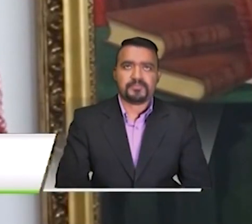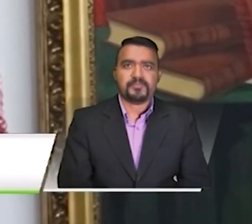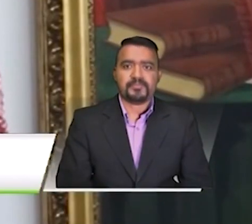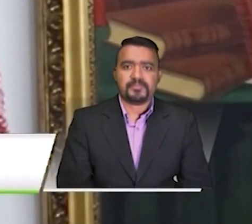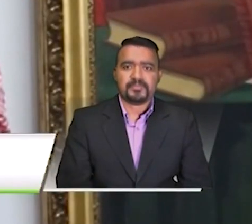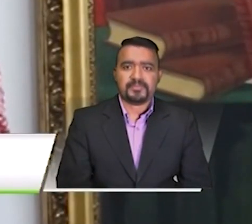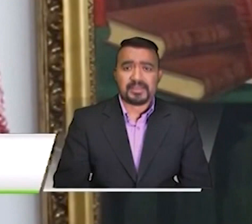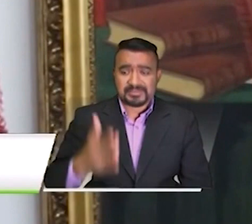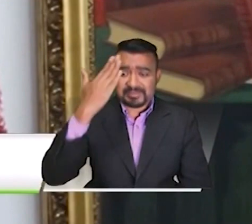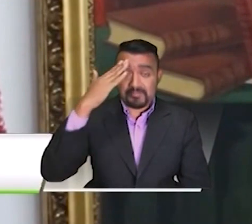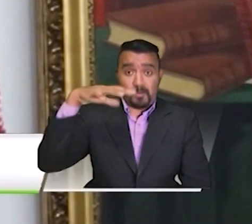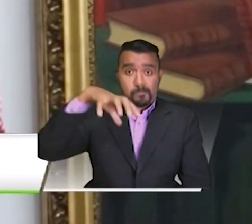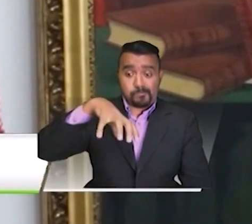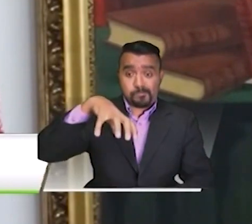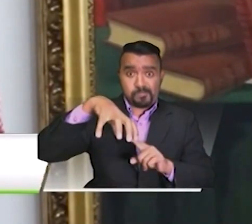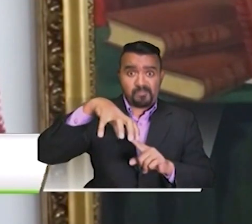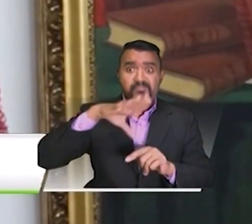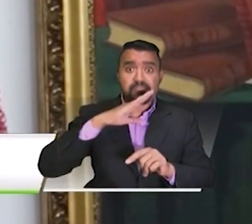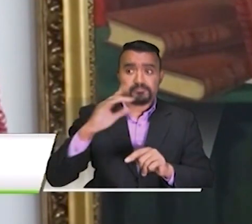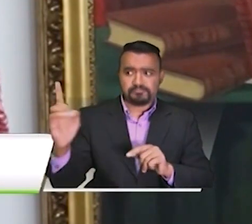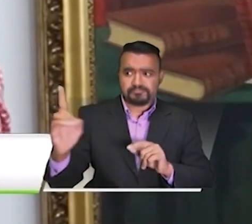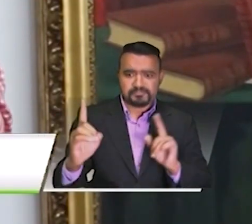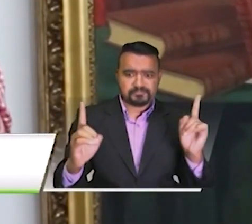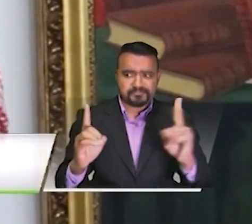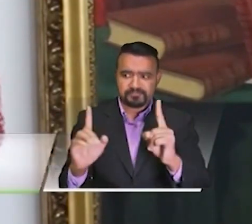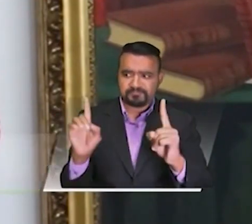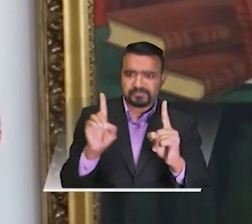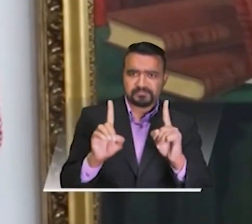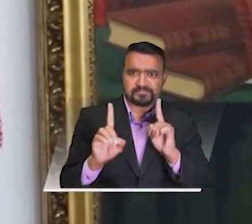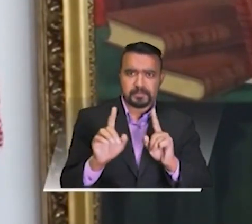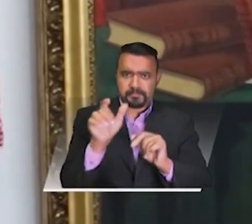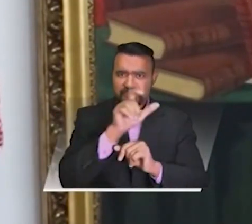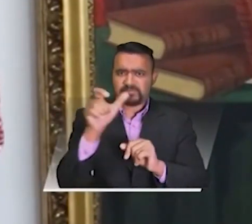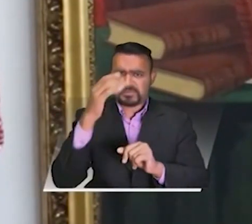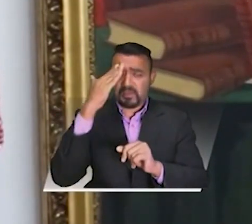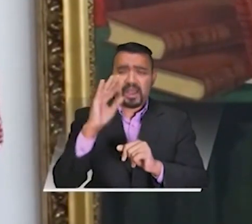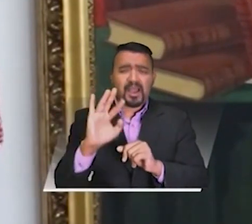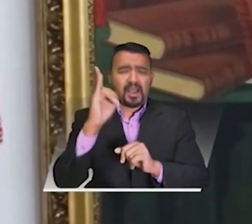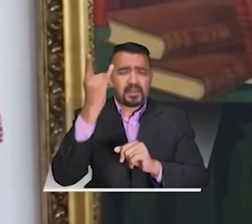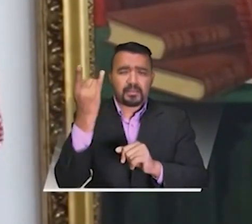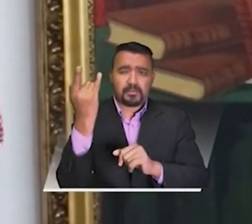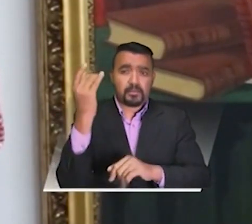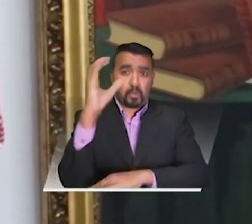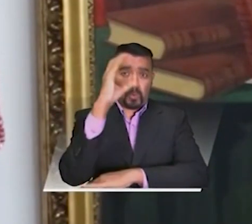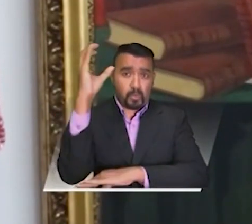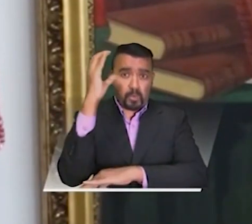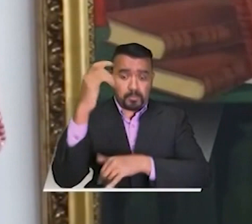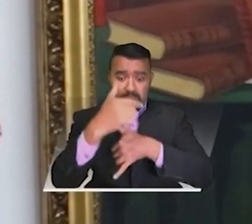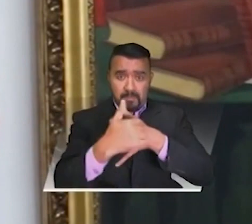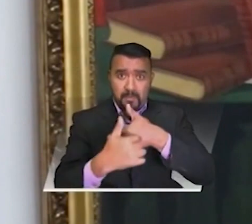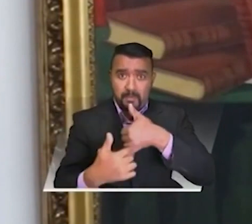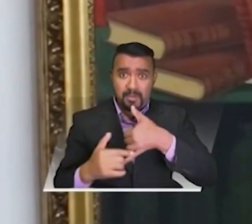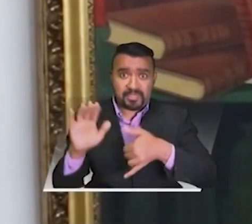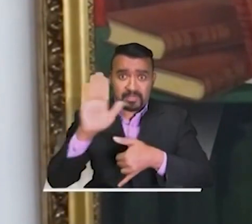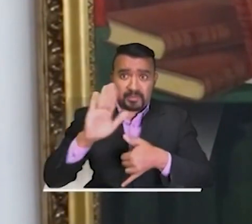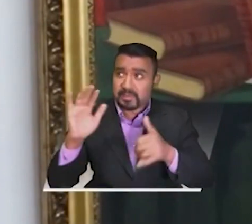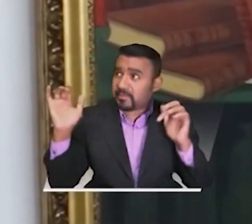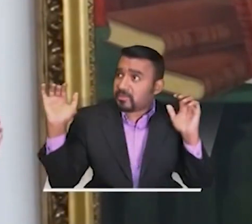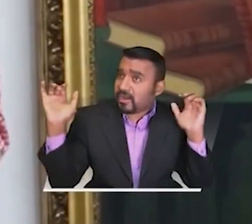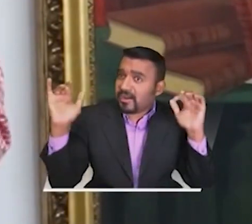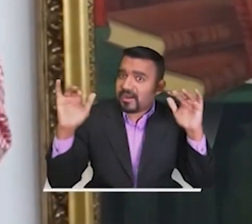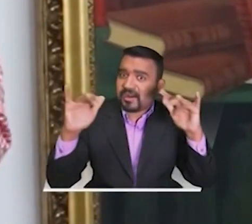y operación para recolectores de café, para que aquellas personas que vienen de otros departamentos y municipios se